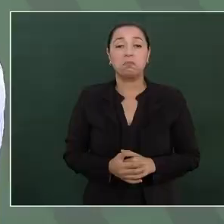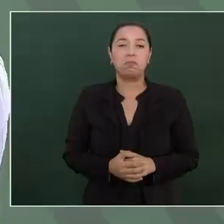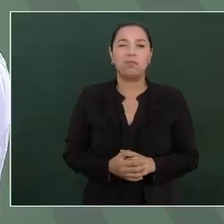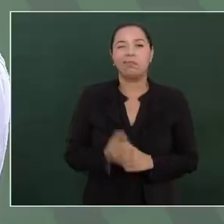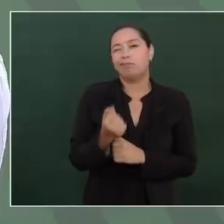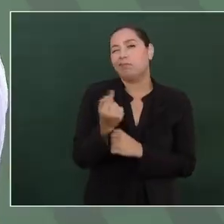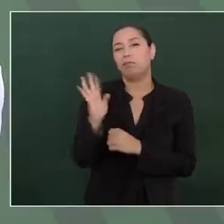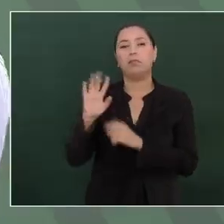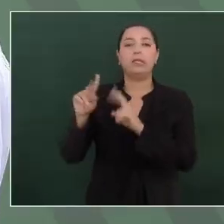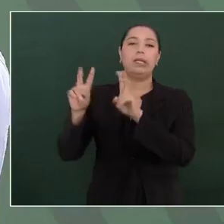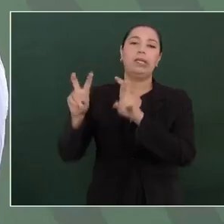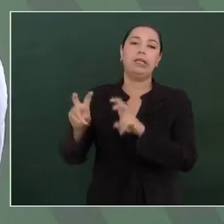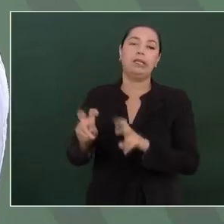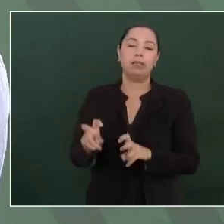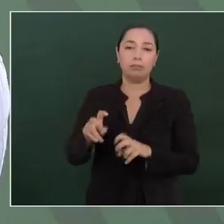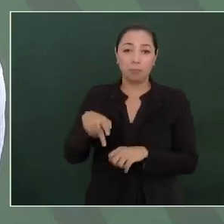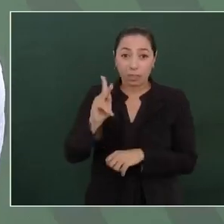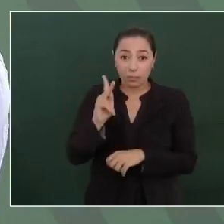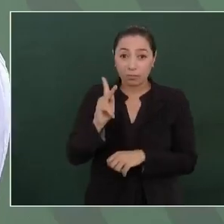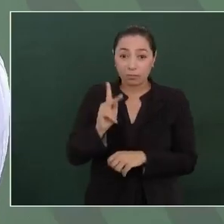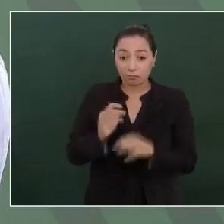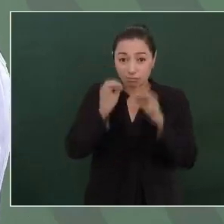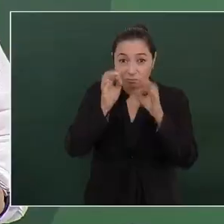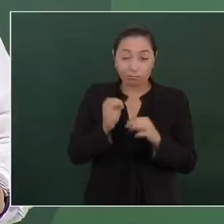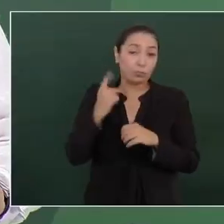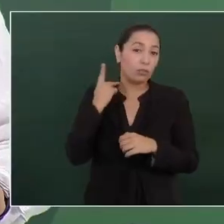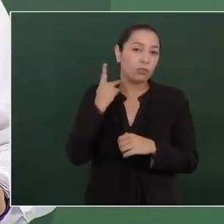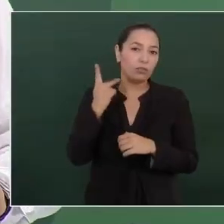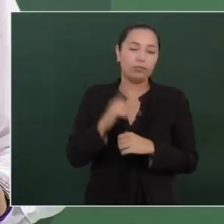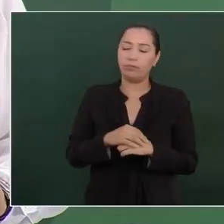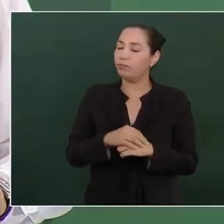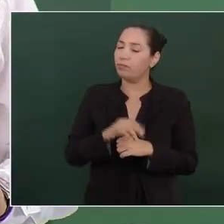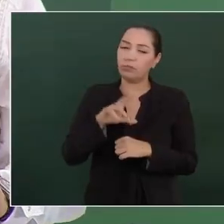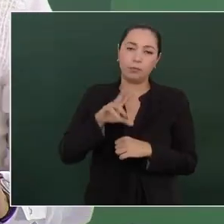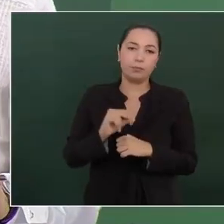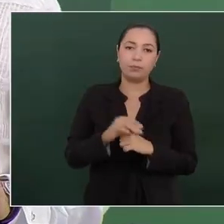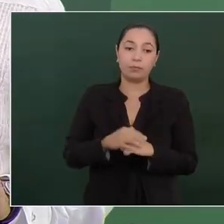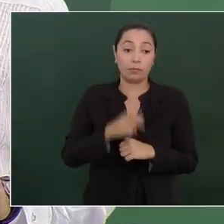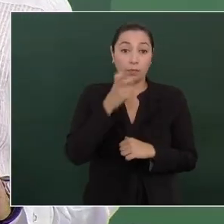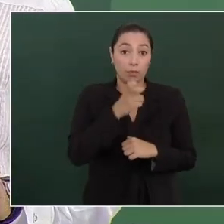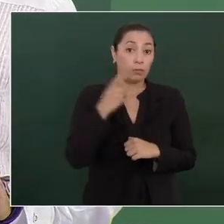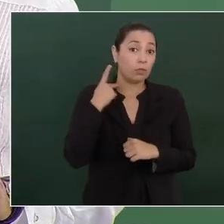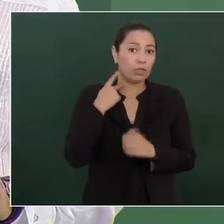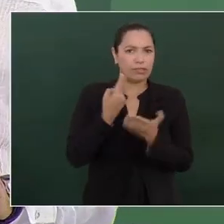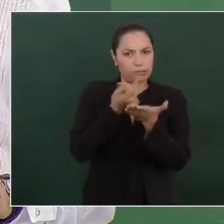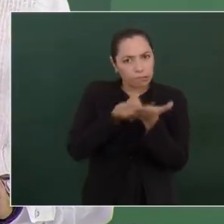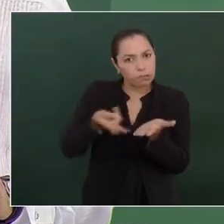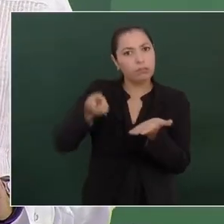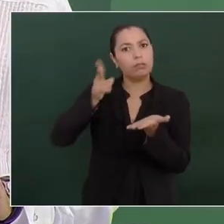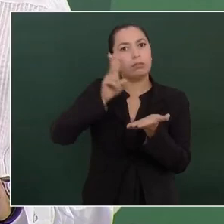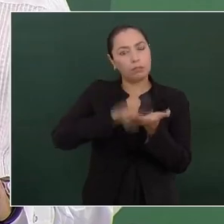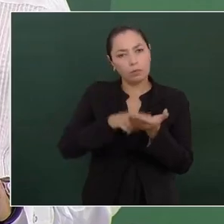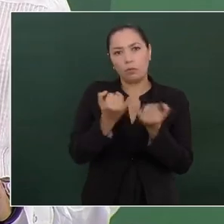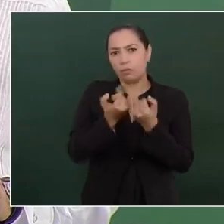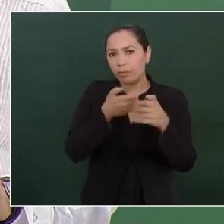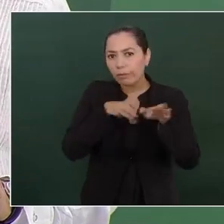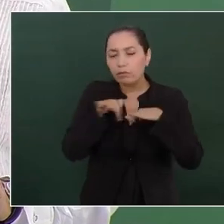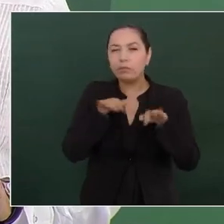cualquier cosa menos político. La política es un noble oficio, Es como el